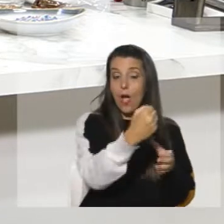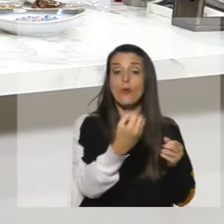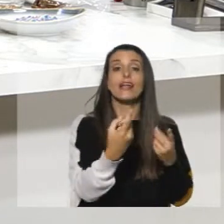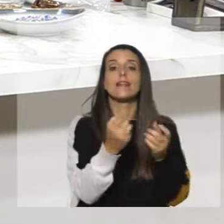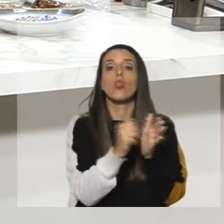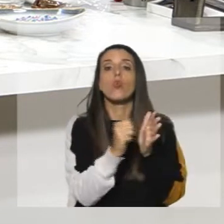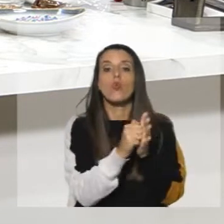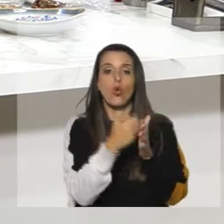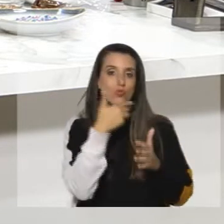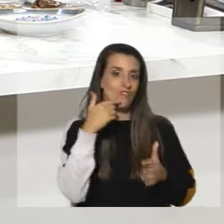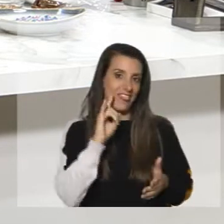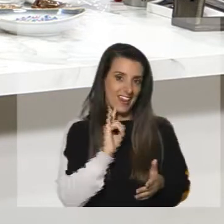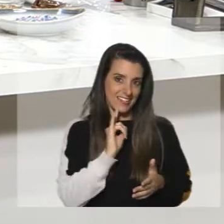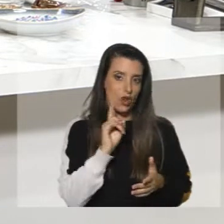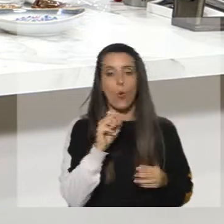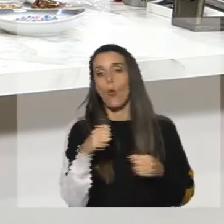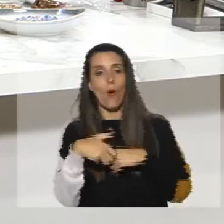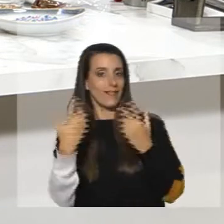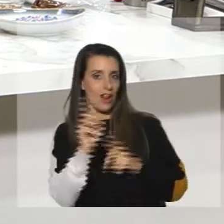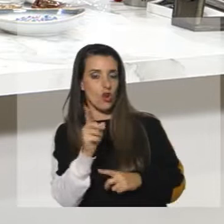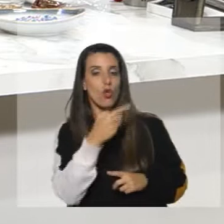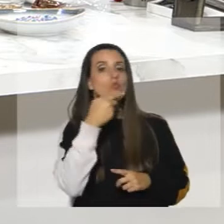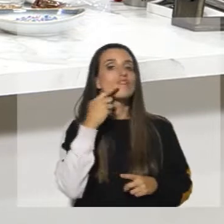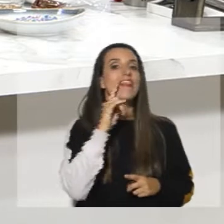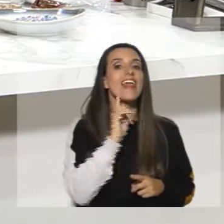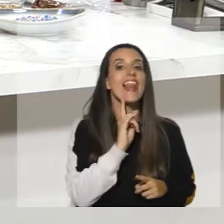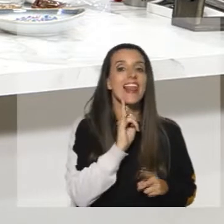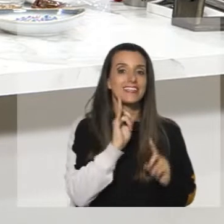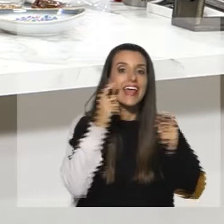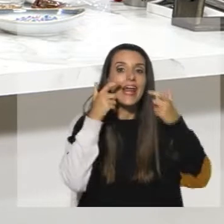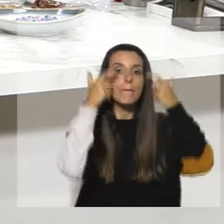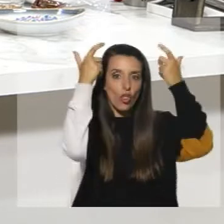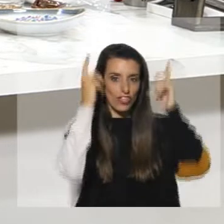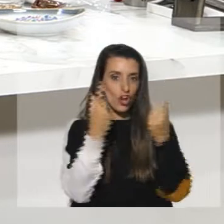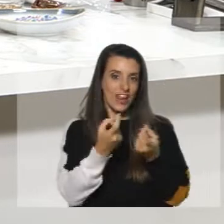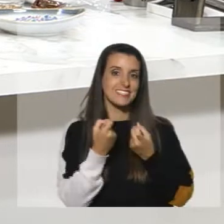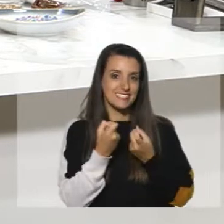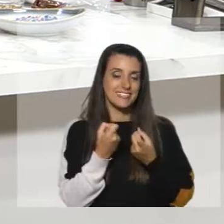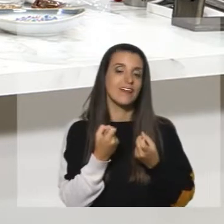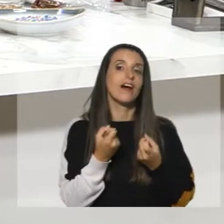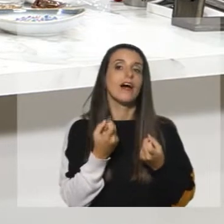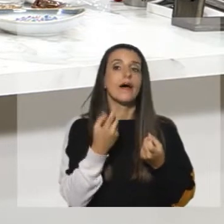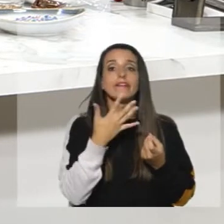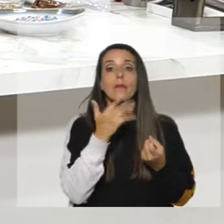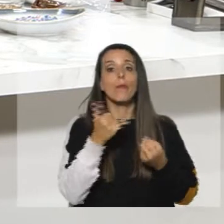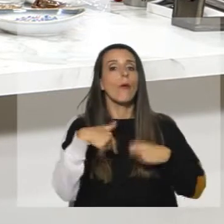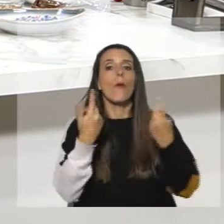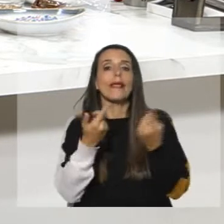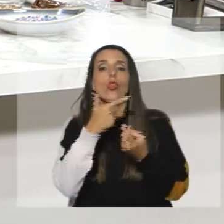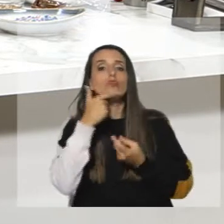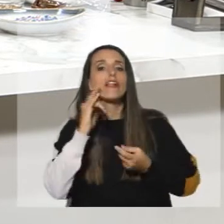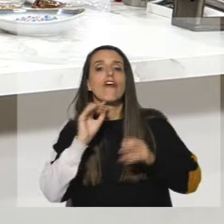durito, que se sostenga dentro de la preparación. Si yo le pongo un dulce de leche tradicional, lo que va a pasar es que se va a salir el dulce de